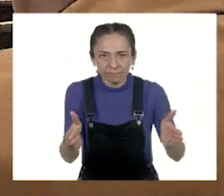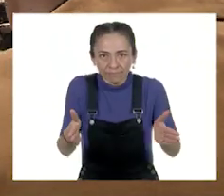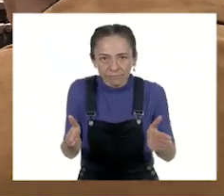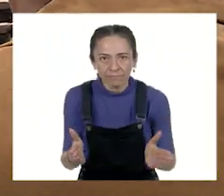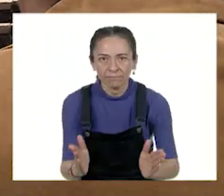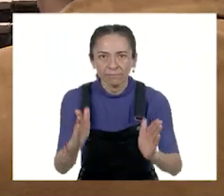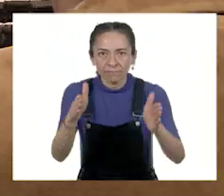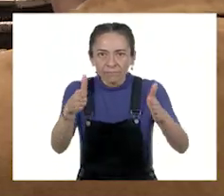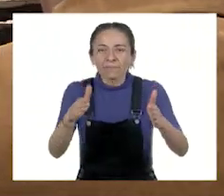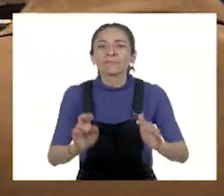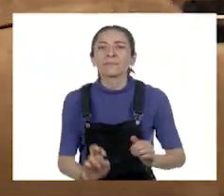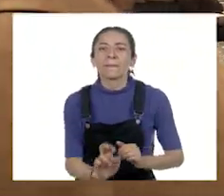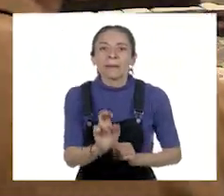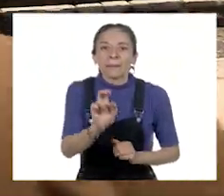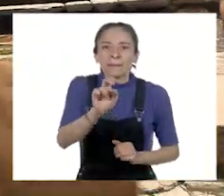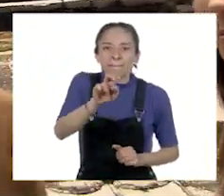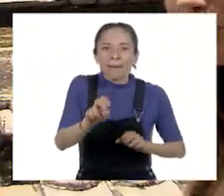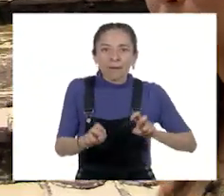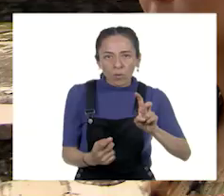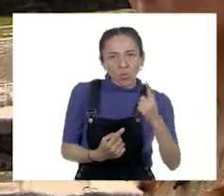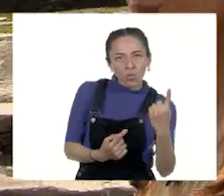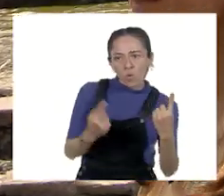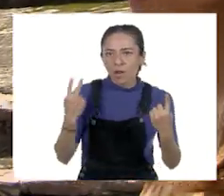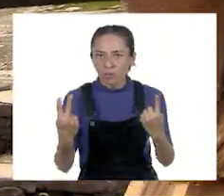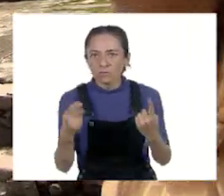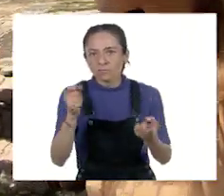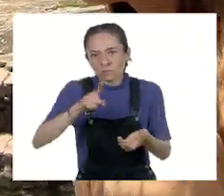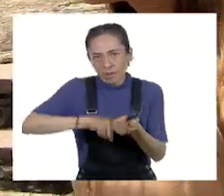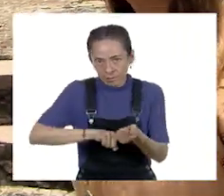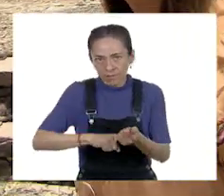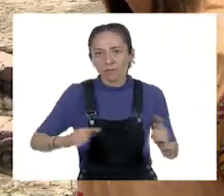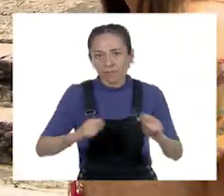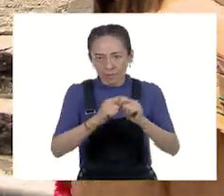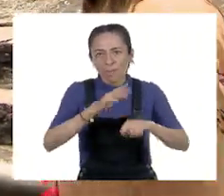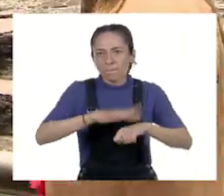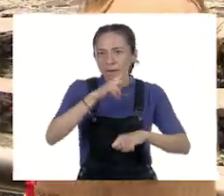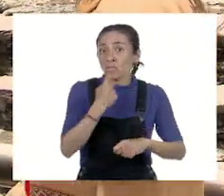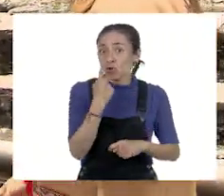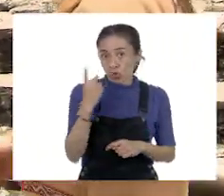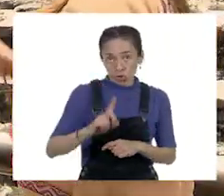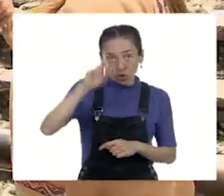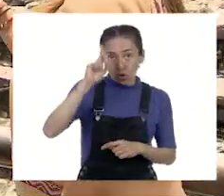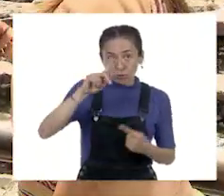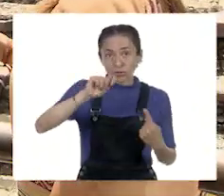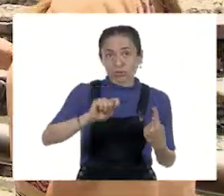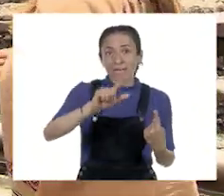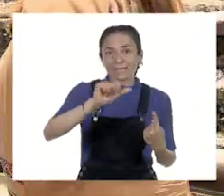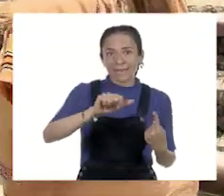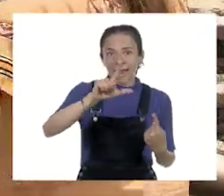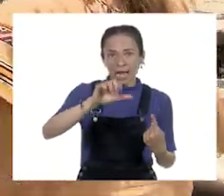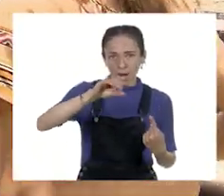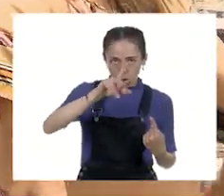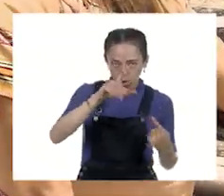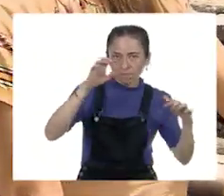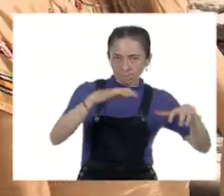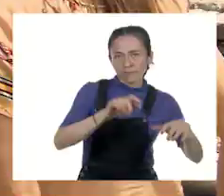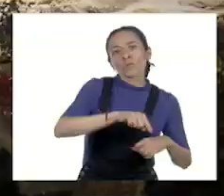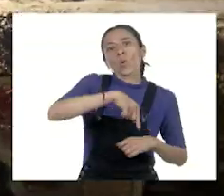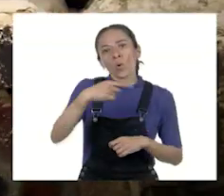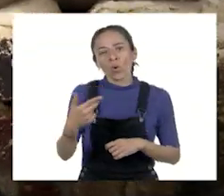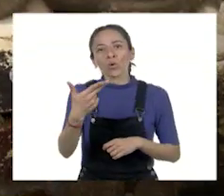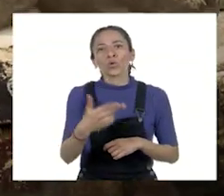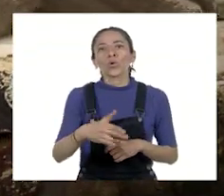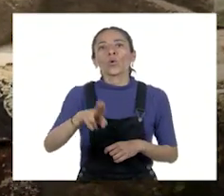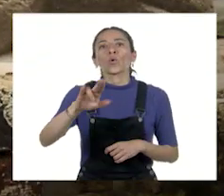2 escalinatas el Templo Mayor, porque estaba dedicado a 2 dioses, a Tlaloc en el lado norte y a Huitzilopochtli en el lado